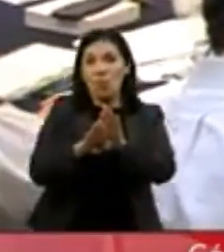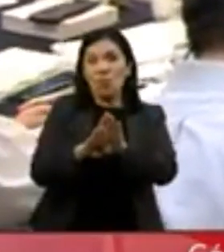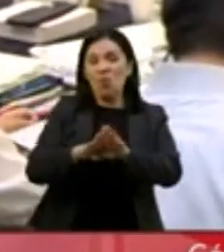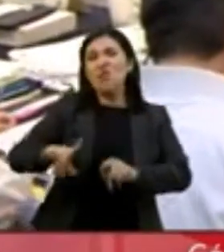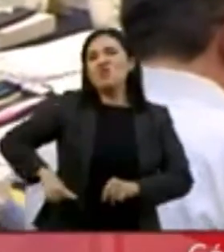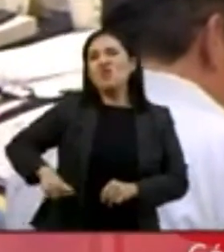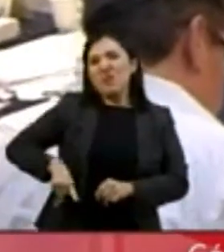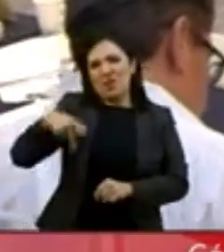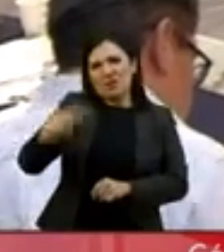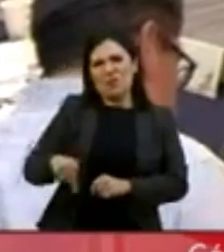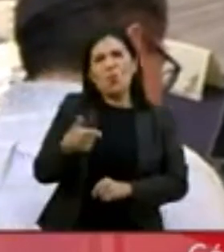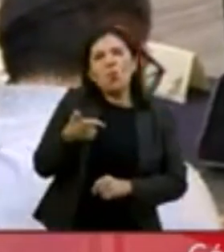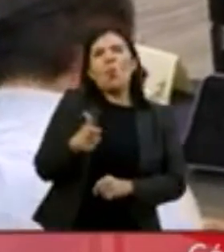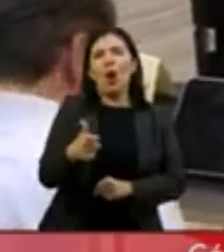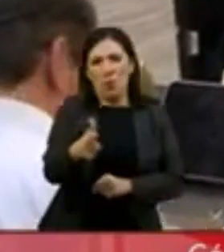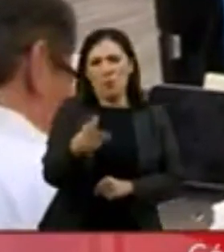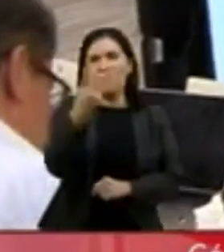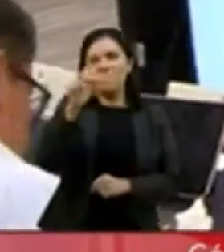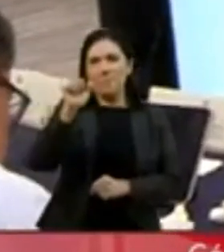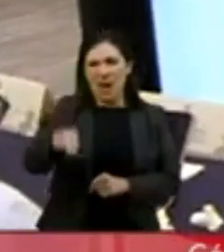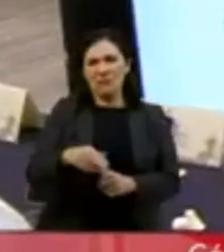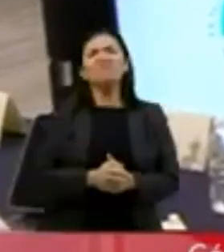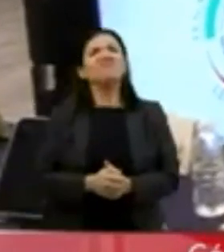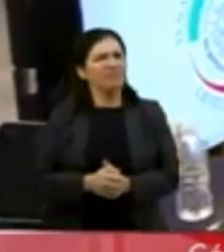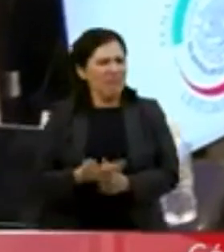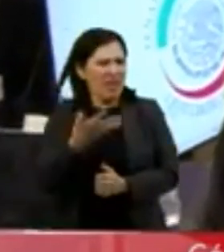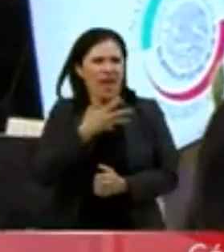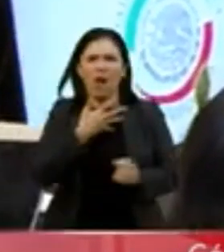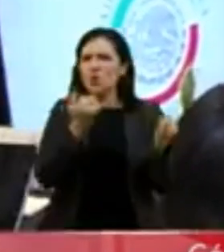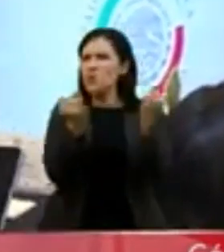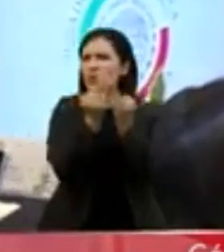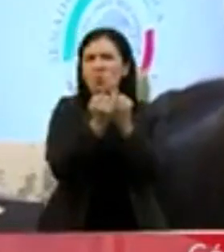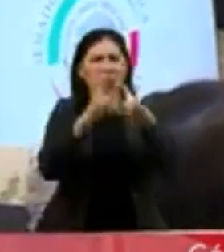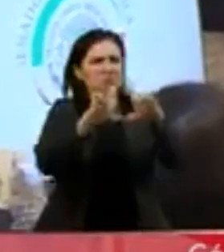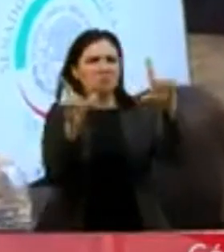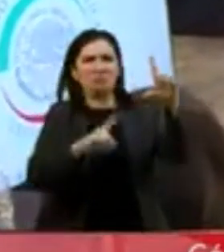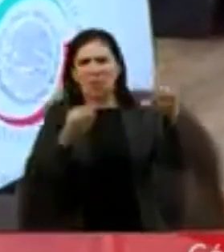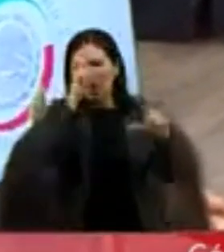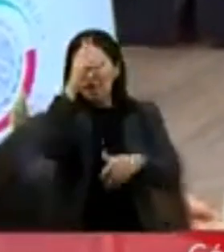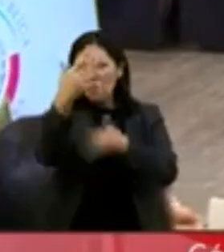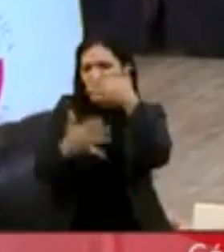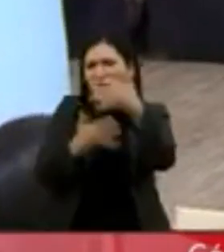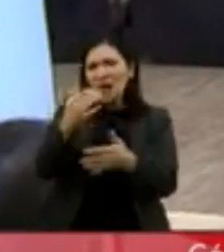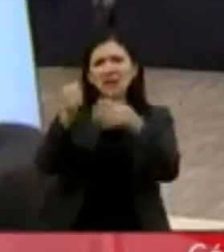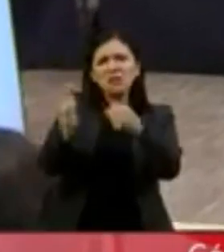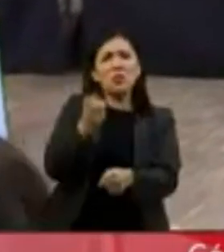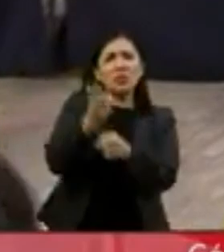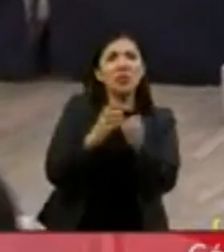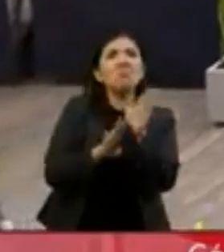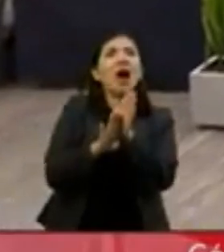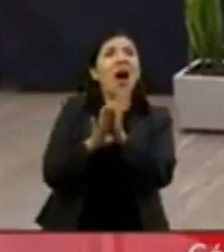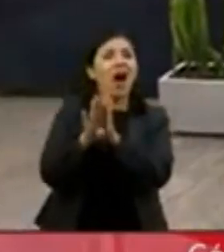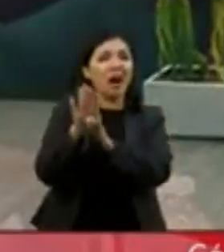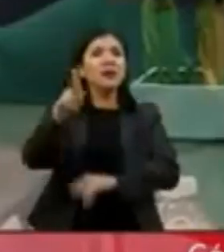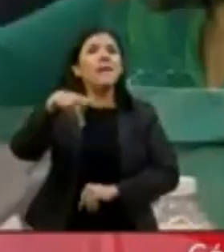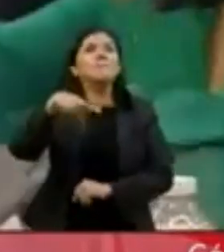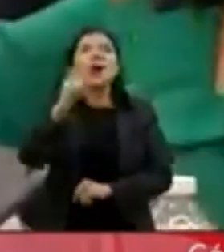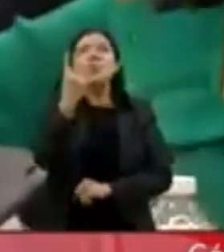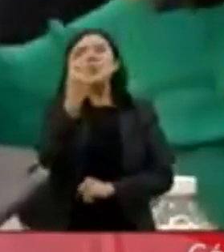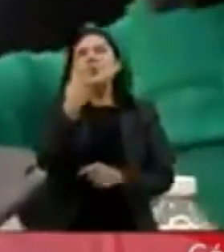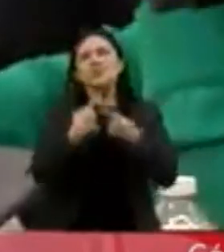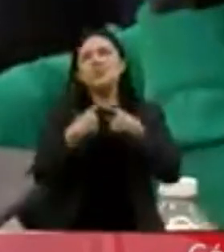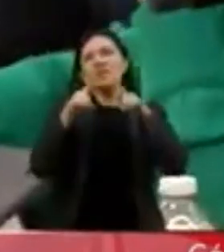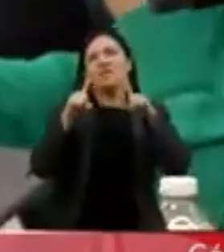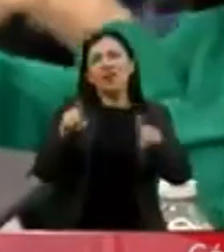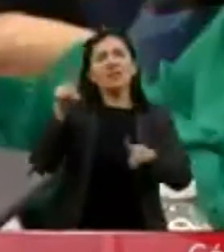Nacional que es Guanajuato Claro que la hay como en todo el país violencia e inseguridad creciente Solo que hay una gran diferencia